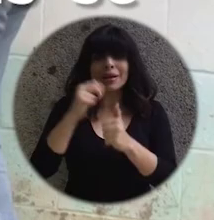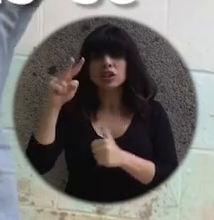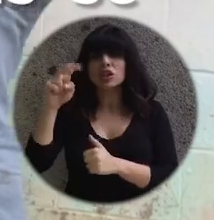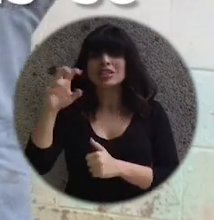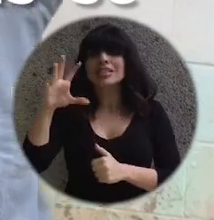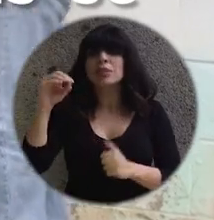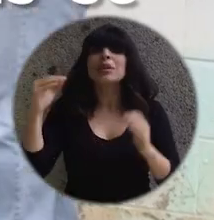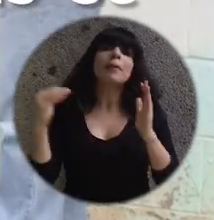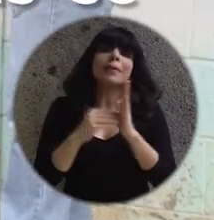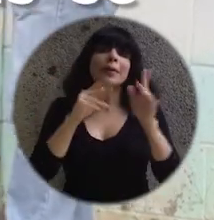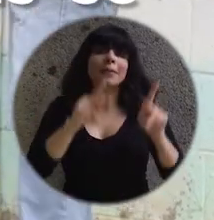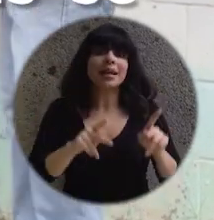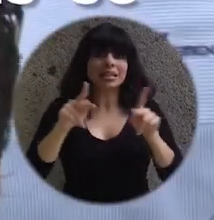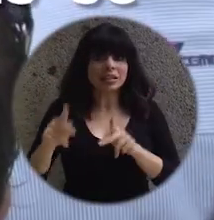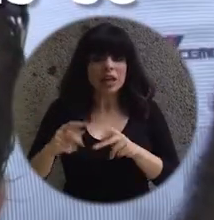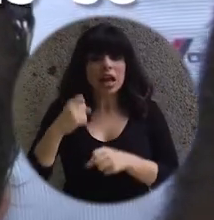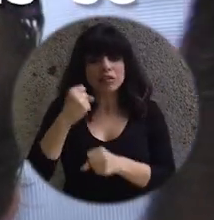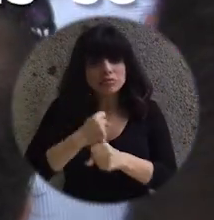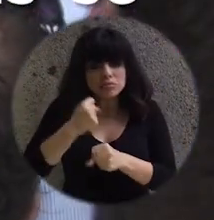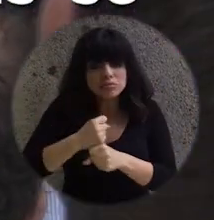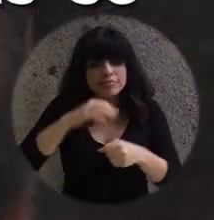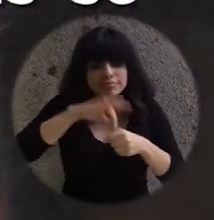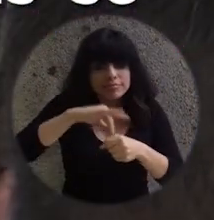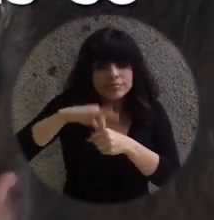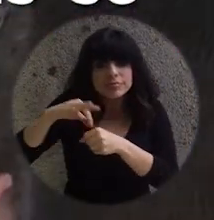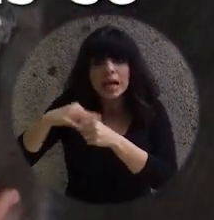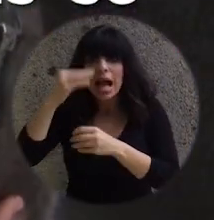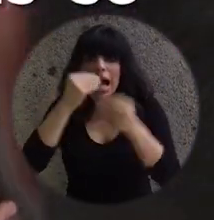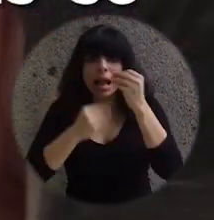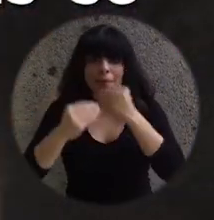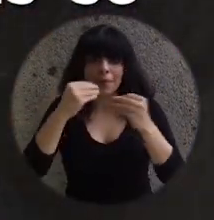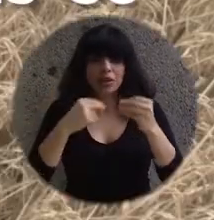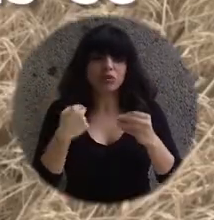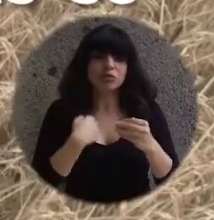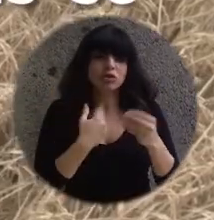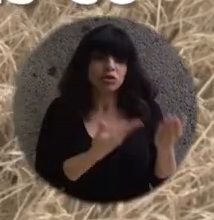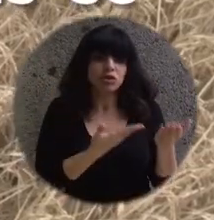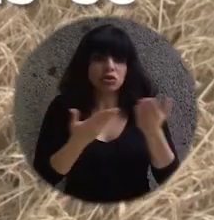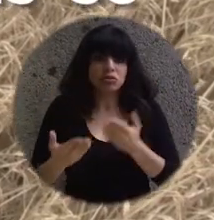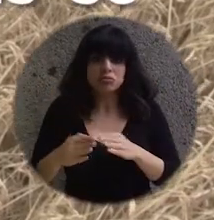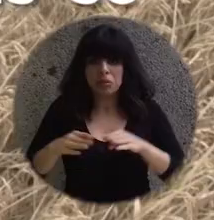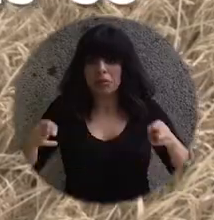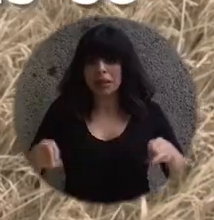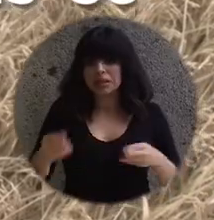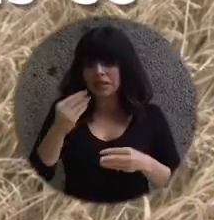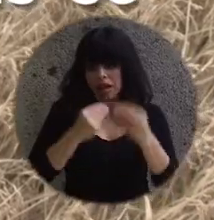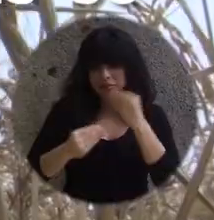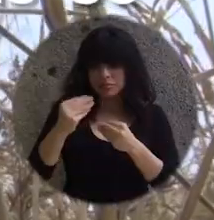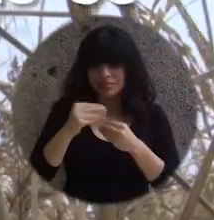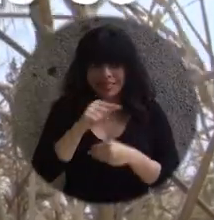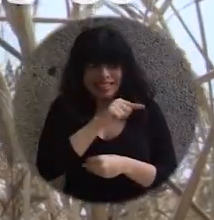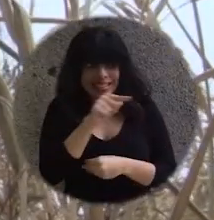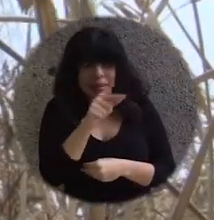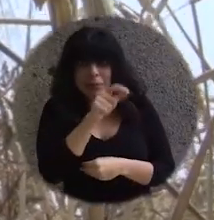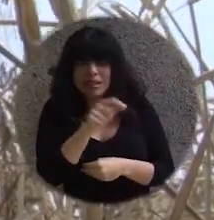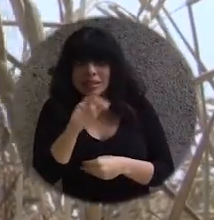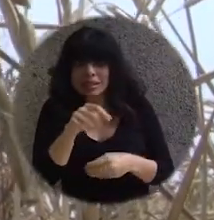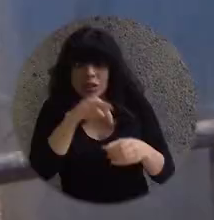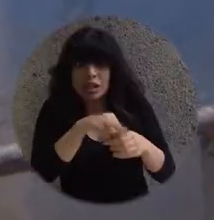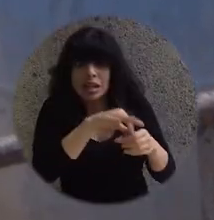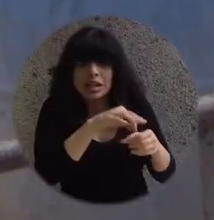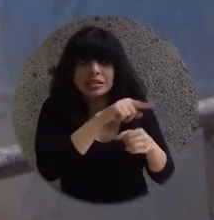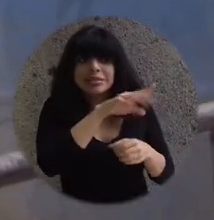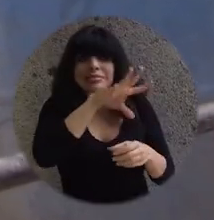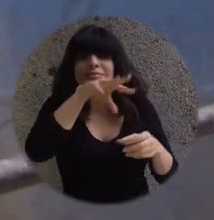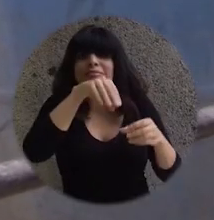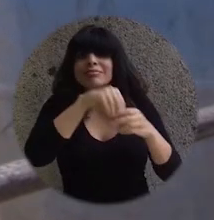mil personas se dedican a cultivar los alimentos que llevamos a nuestra mesa. Esas personas forman parte de